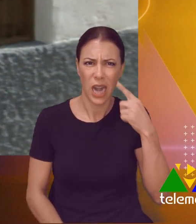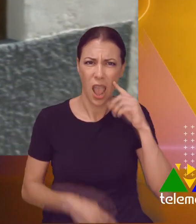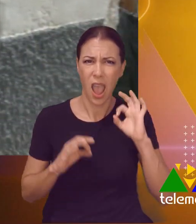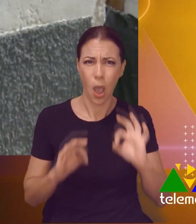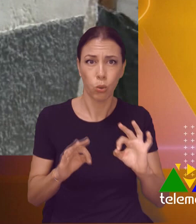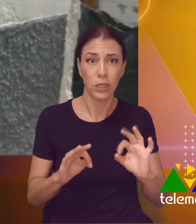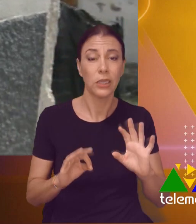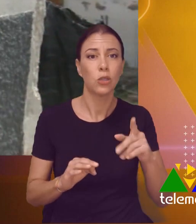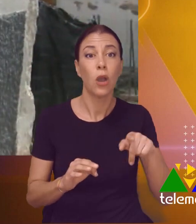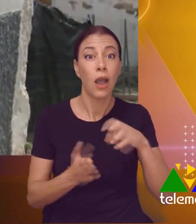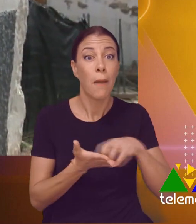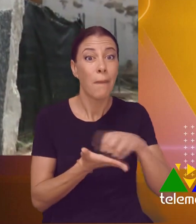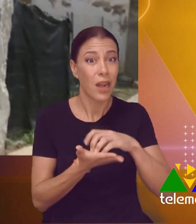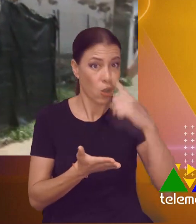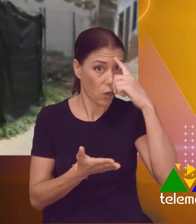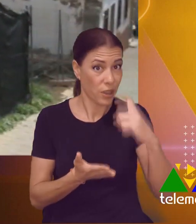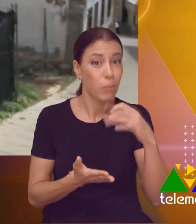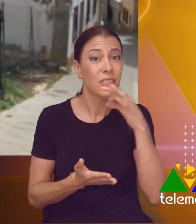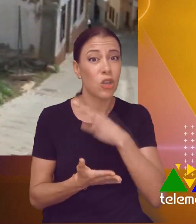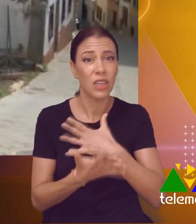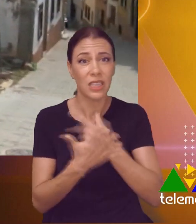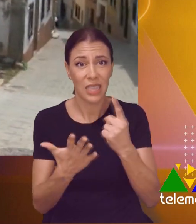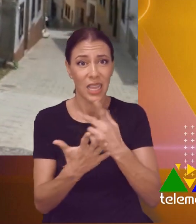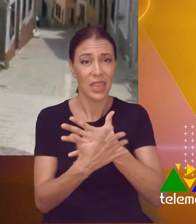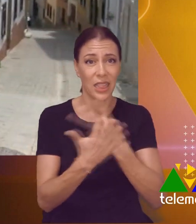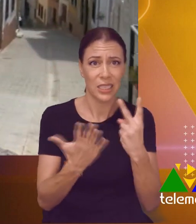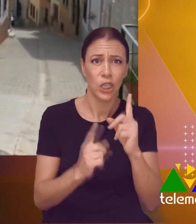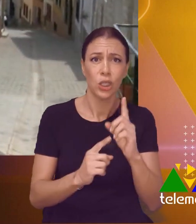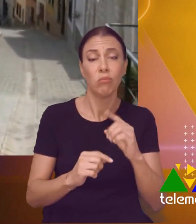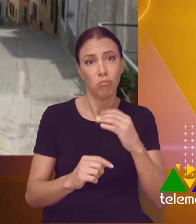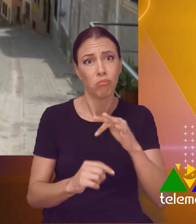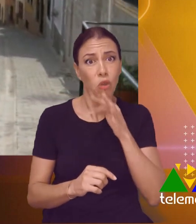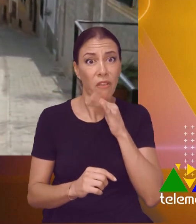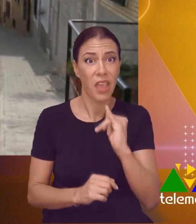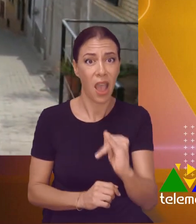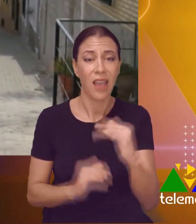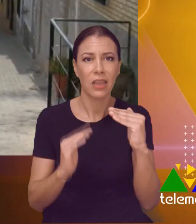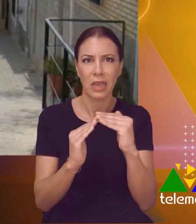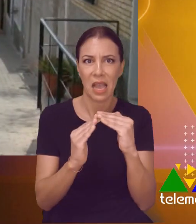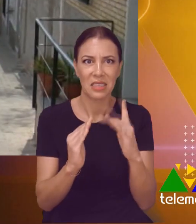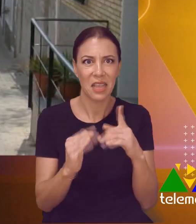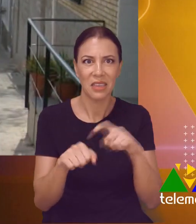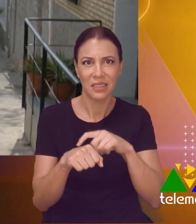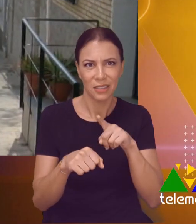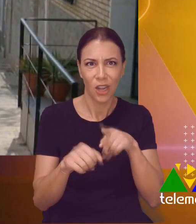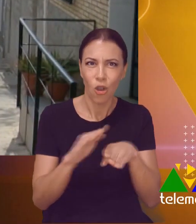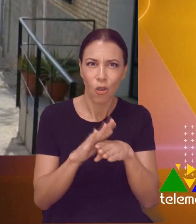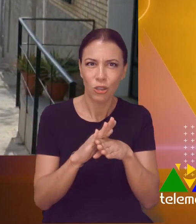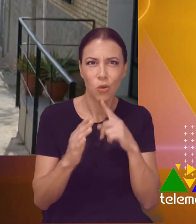Motril auténtico. Recordamos que estamos en un barrio del siglo XVI-XVII, donde todavía algunas casas pues se destila,